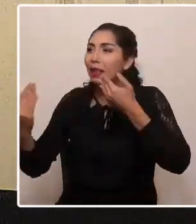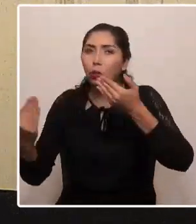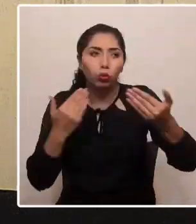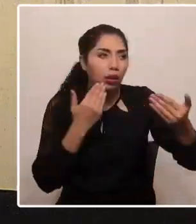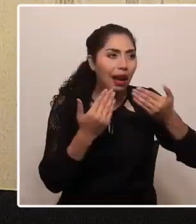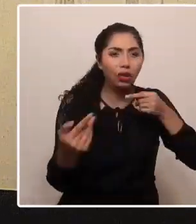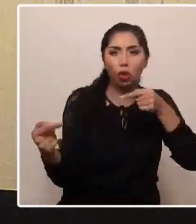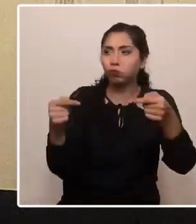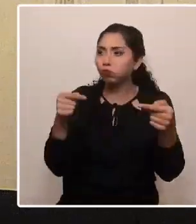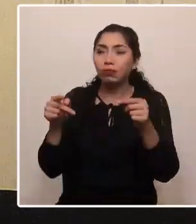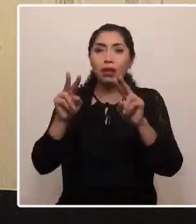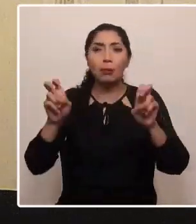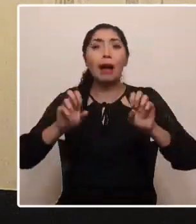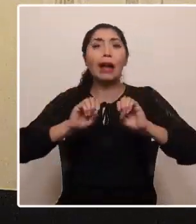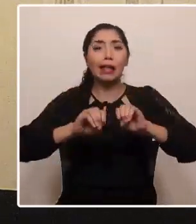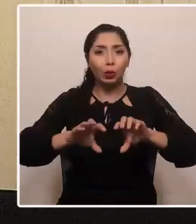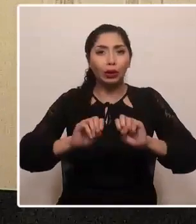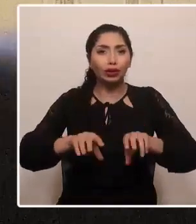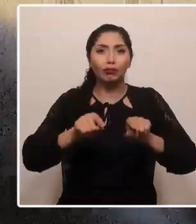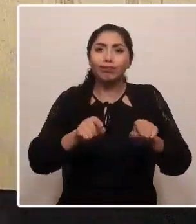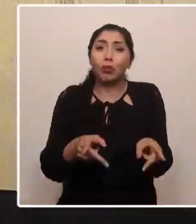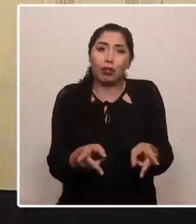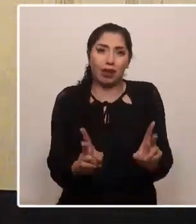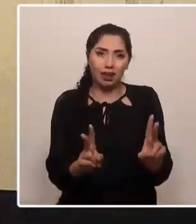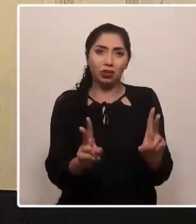educación es un derecho. Muchas gracias.